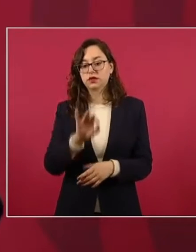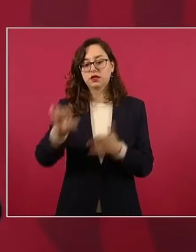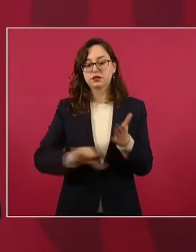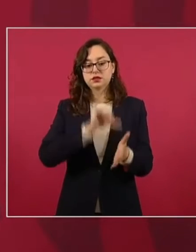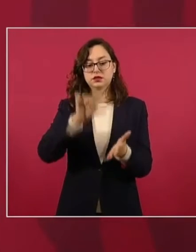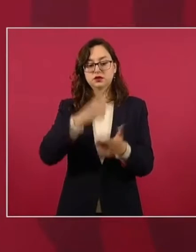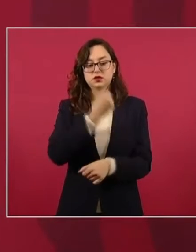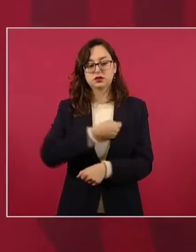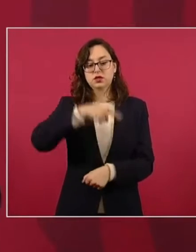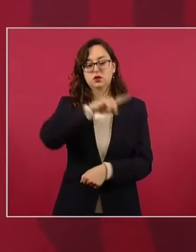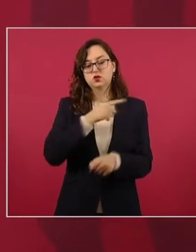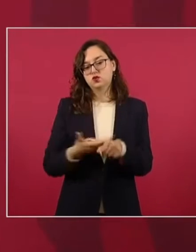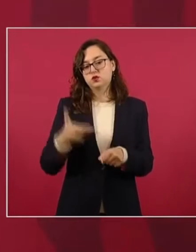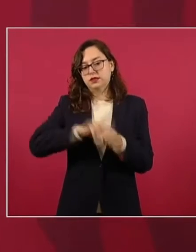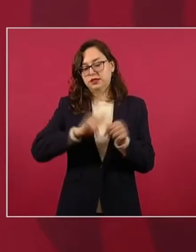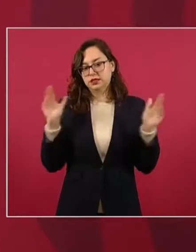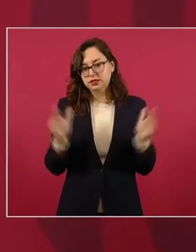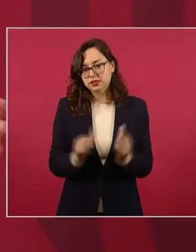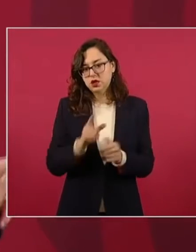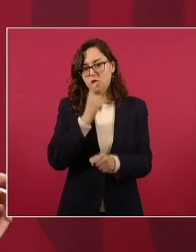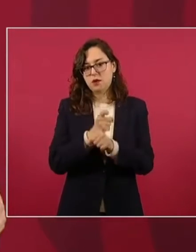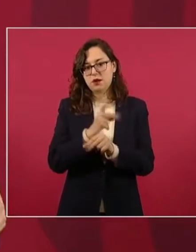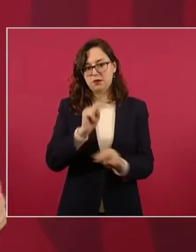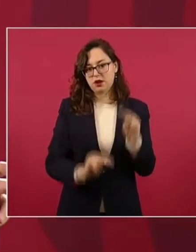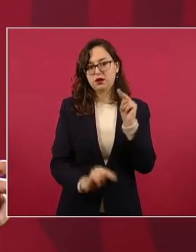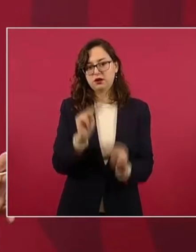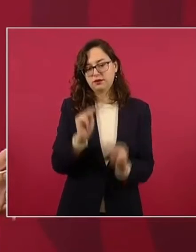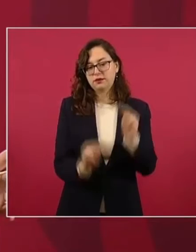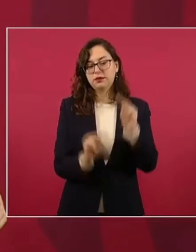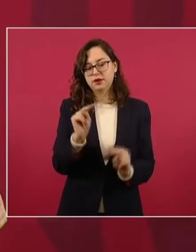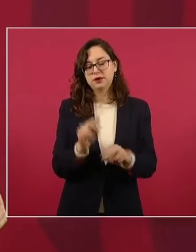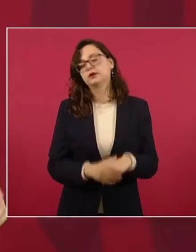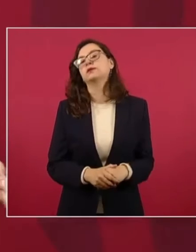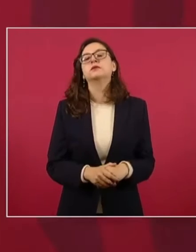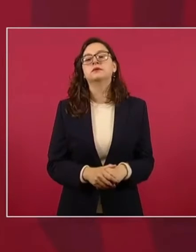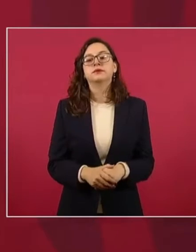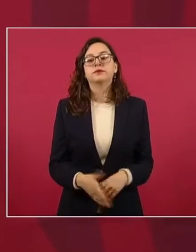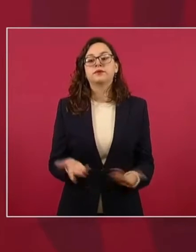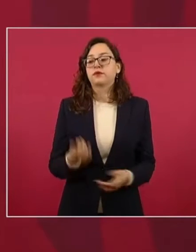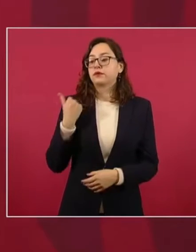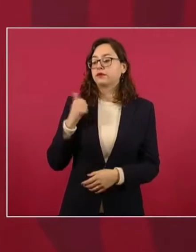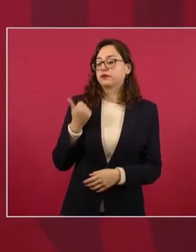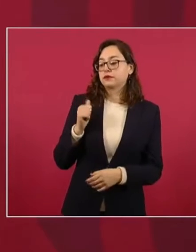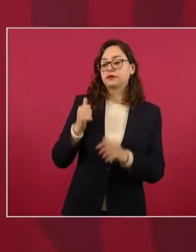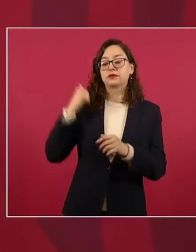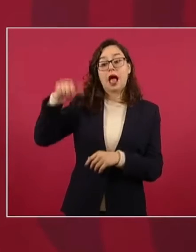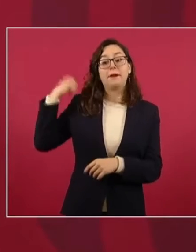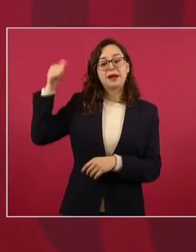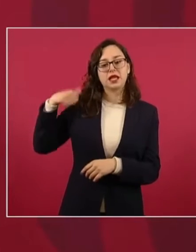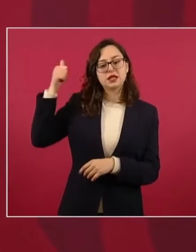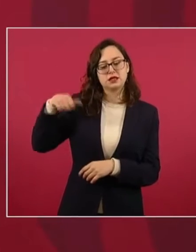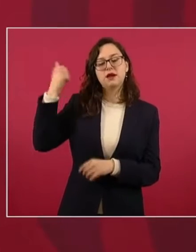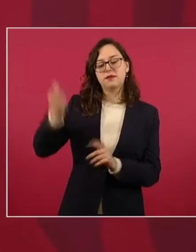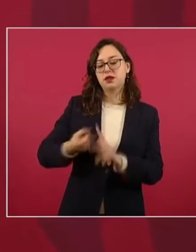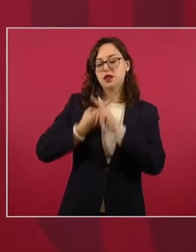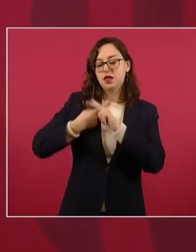primer nivel. En infraestructura, desde abril que iniciamos este proceso, estamos ejerciendo un presupuesto de